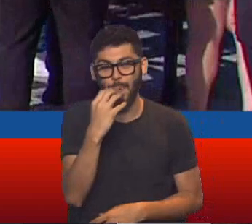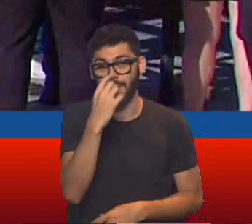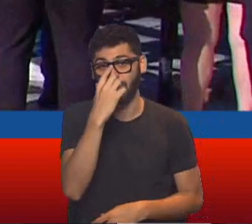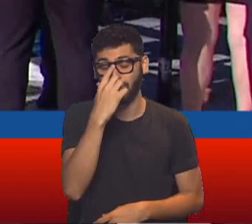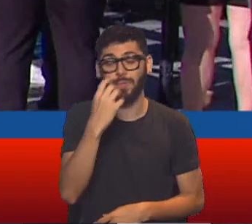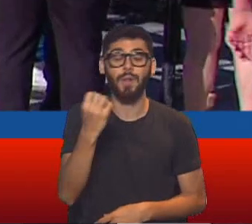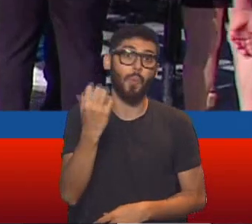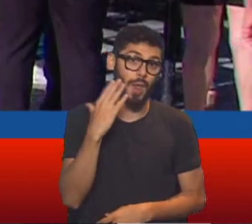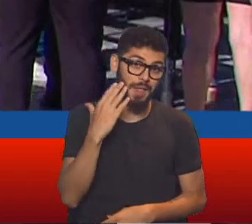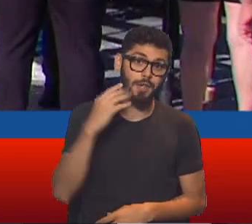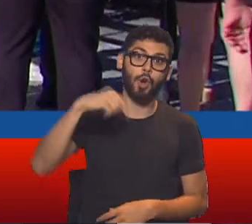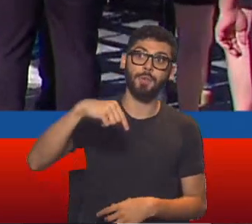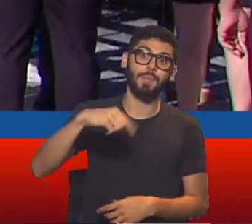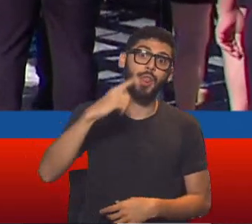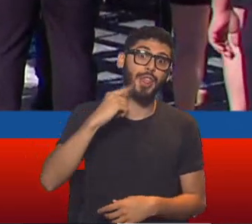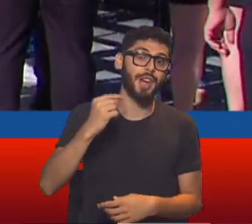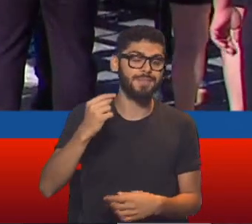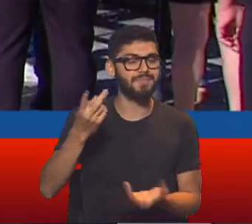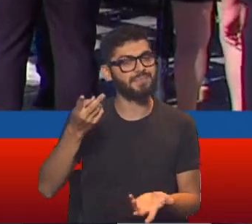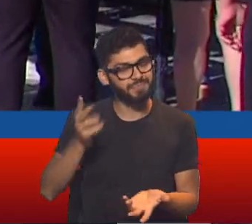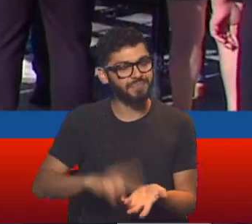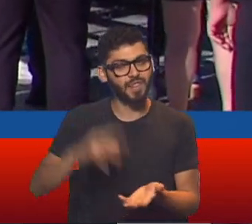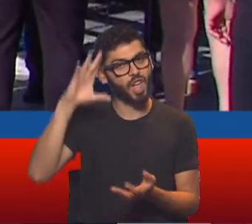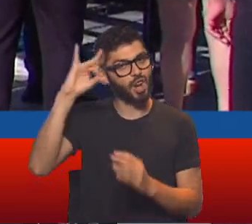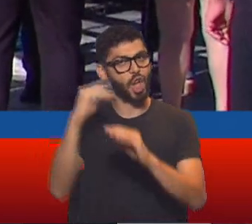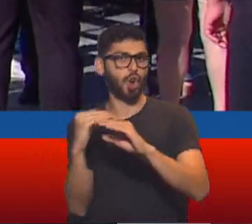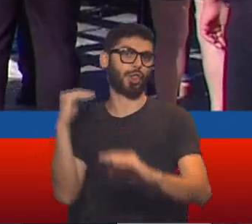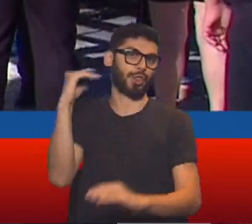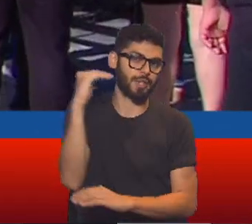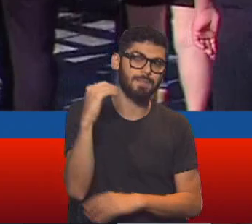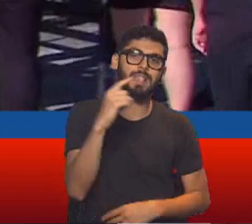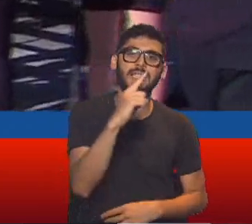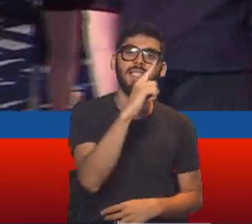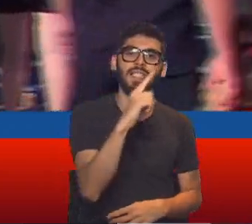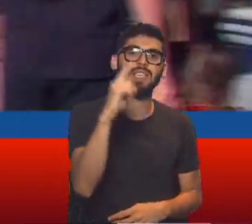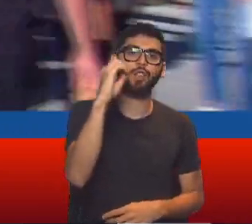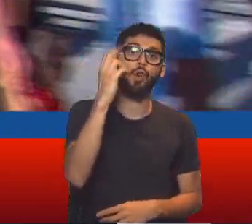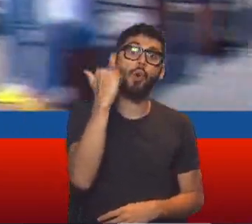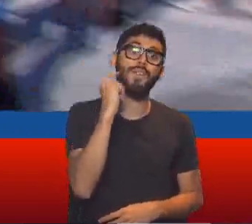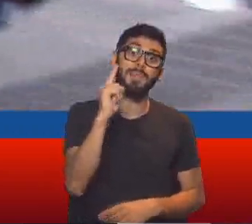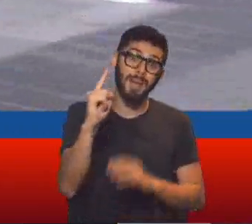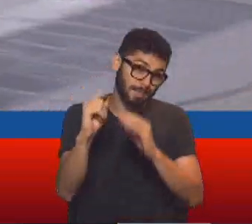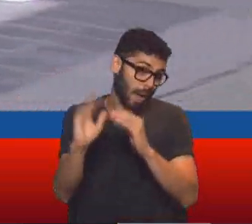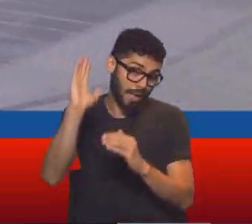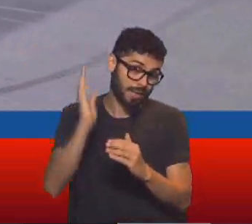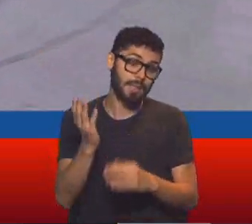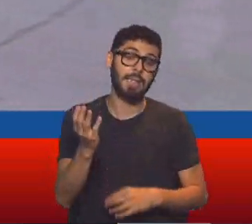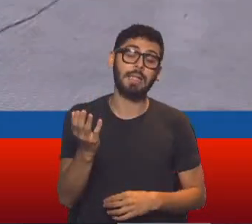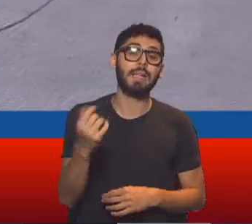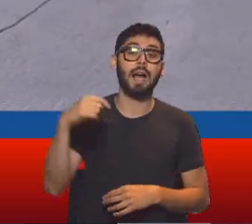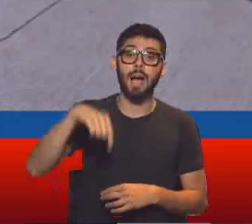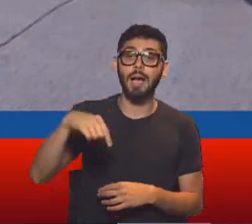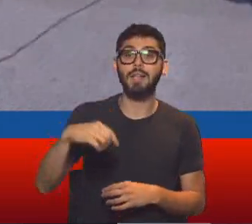día otra vez récord, donde los casos positivos superaron los 109.000. Aquí hay una